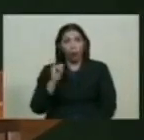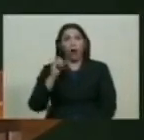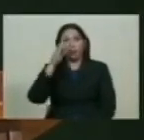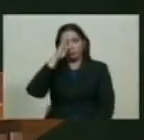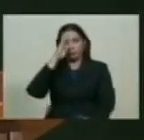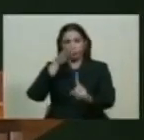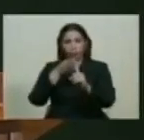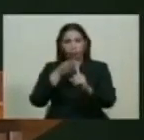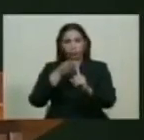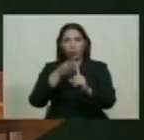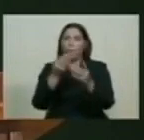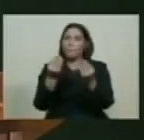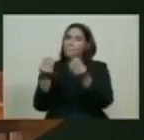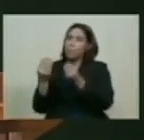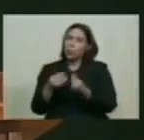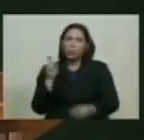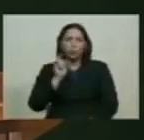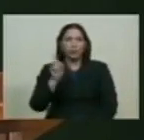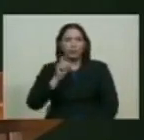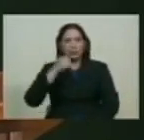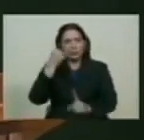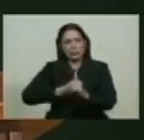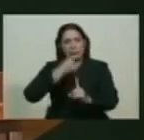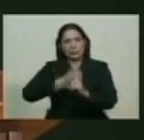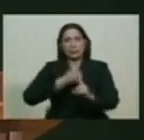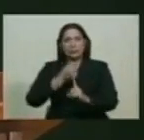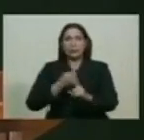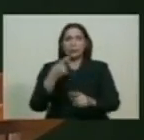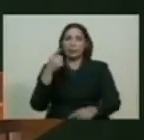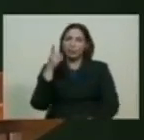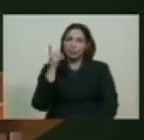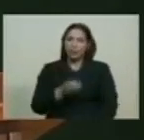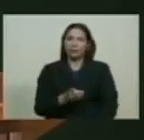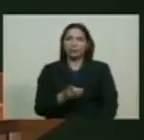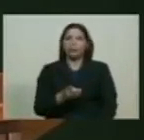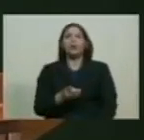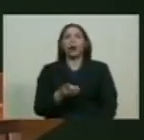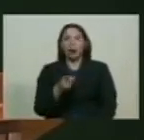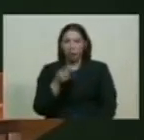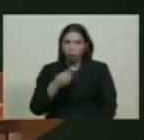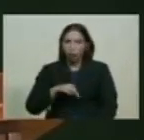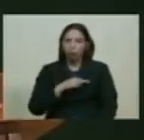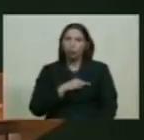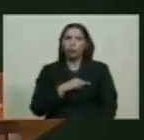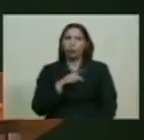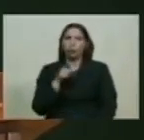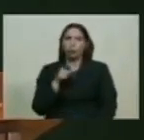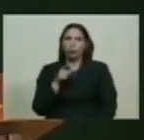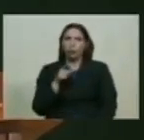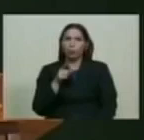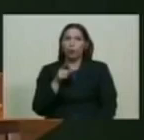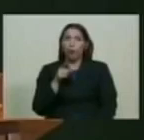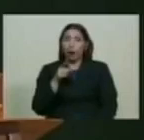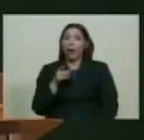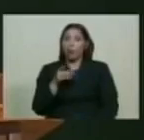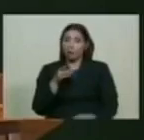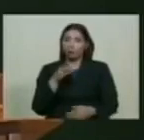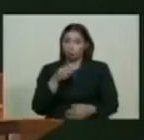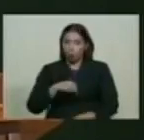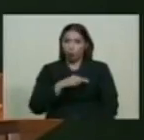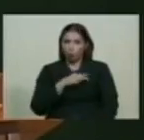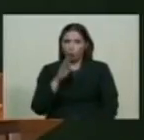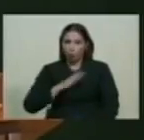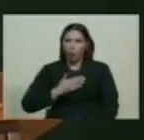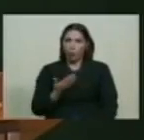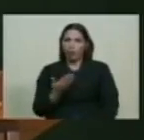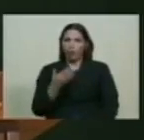necesita mucho empeño, decisión y coraje para enfrentar las adversidades del tiempo presente. Cuenta Venezuela con